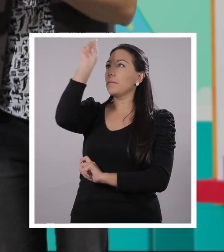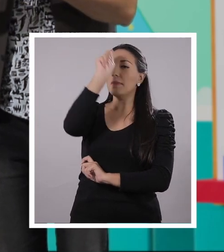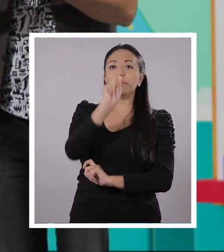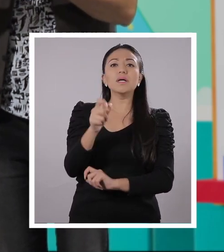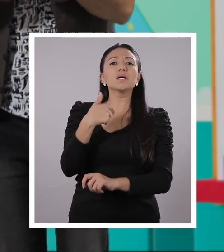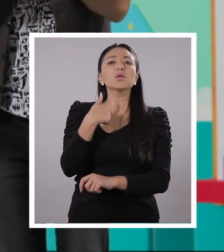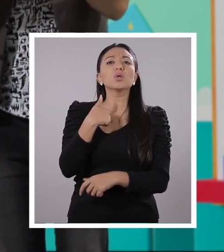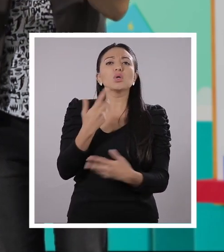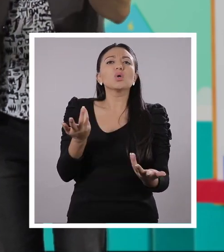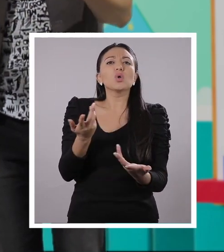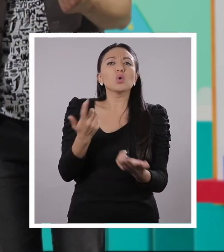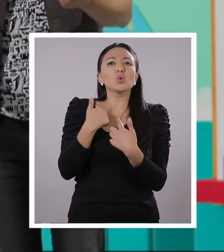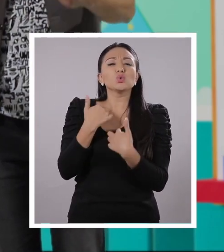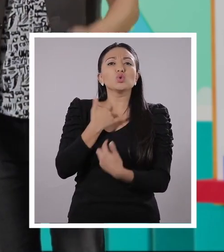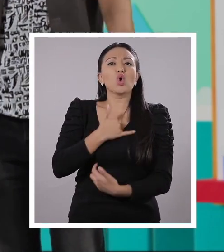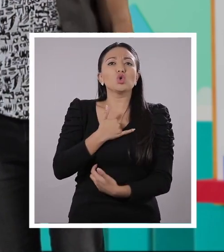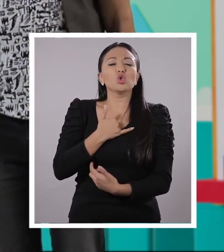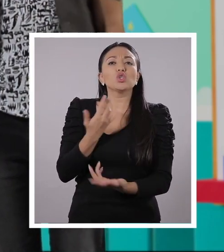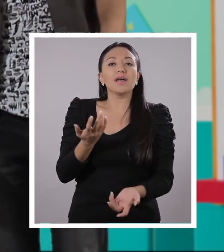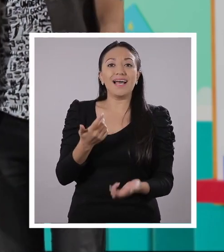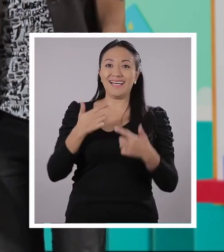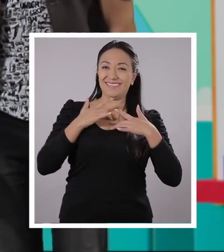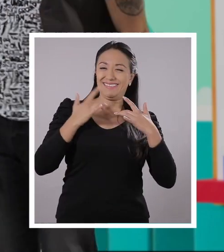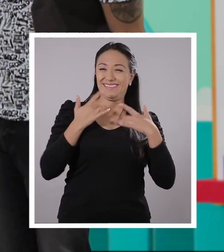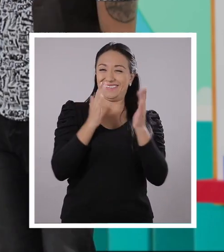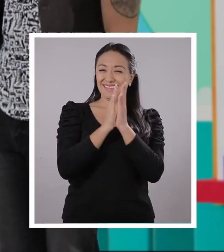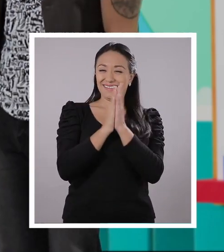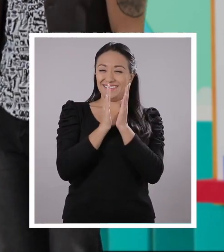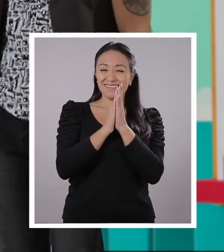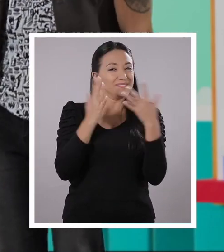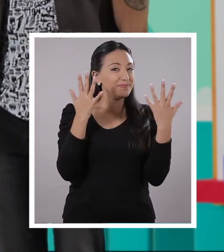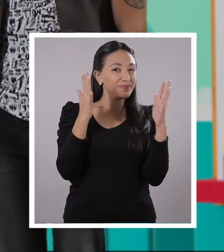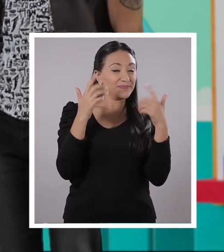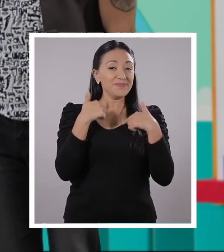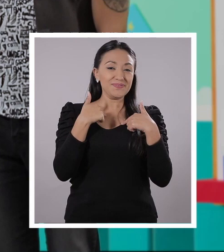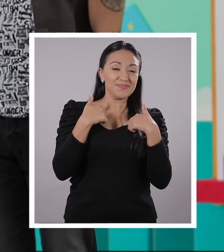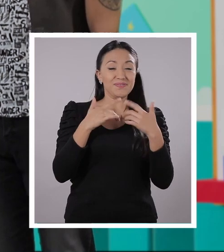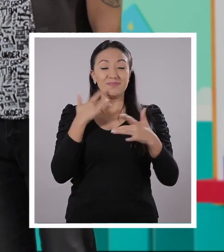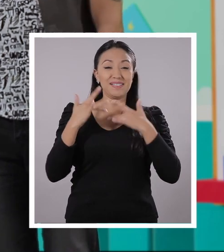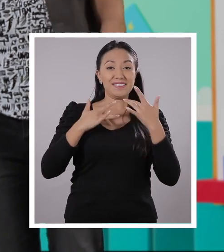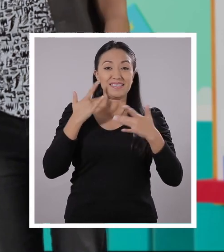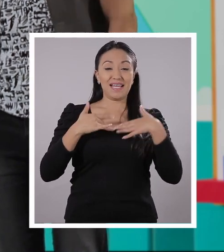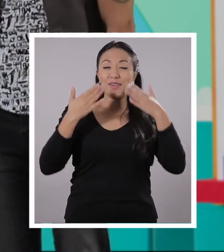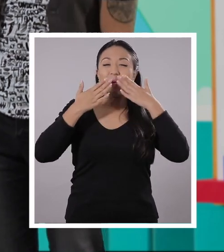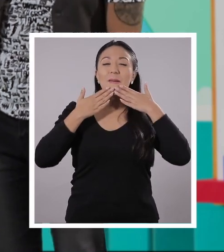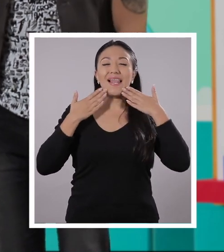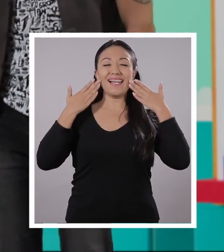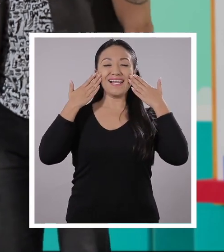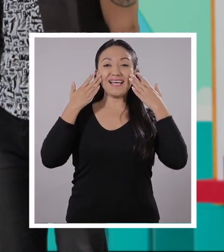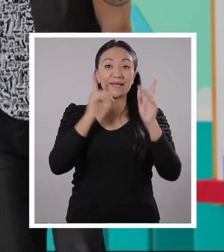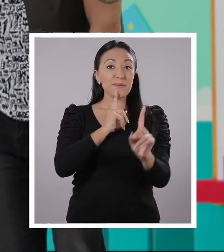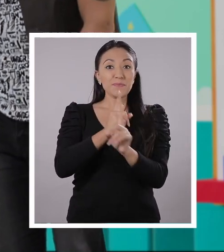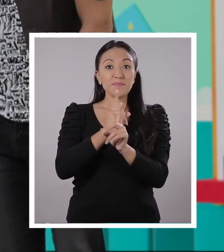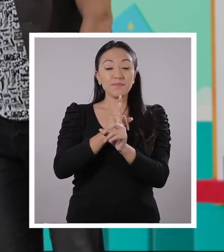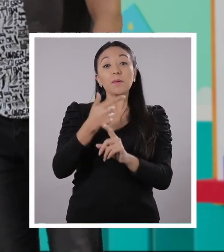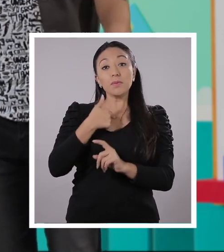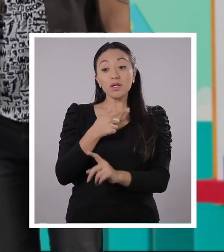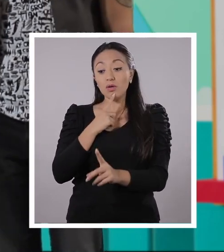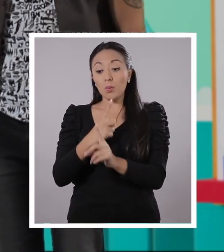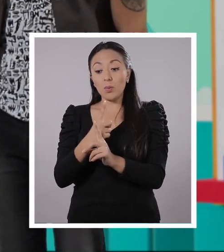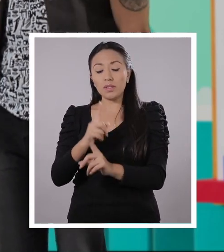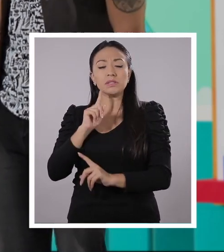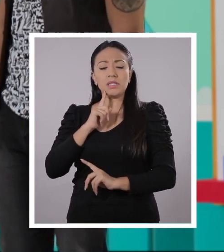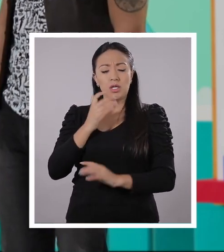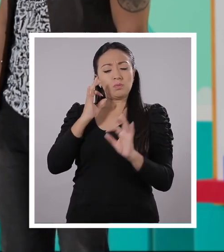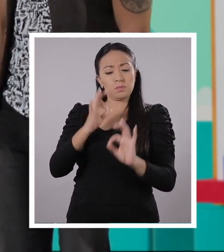cómo soy. Y ahora me siento un poco mejor. ¡Ah! Sí, me siento alegre. Sí, porque fui sincero